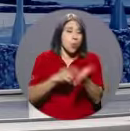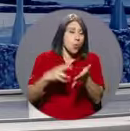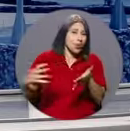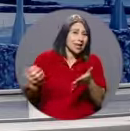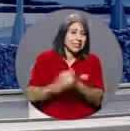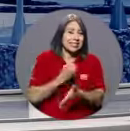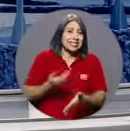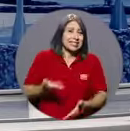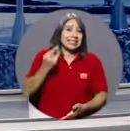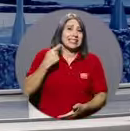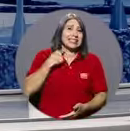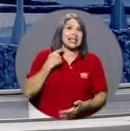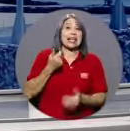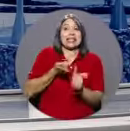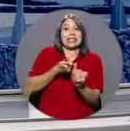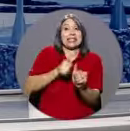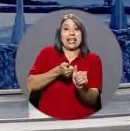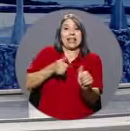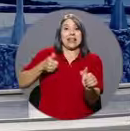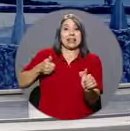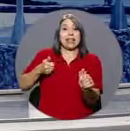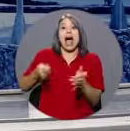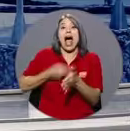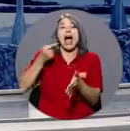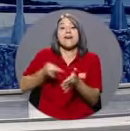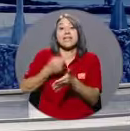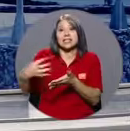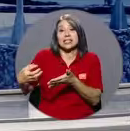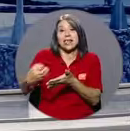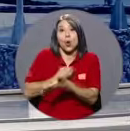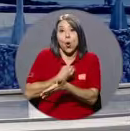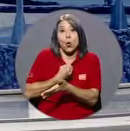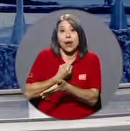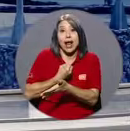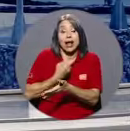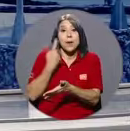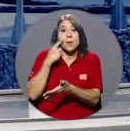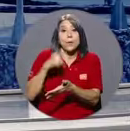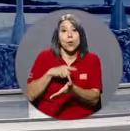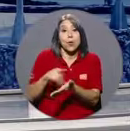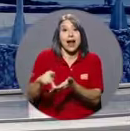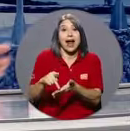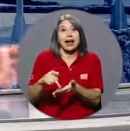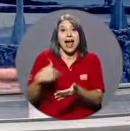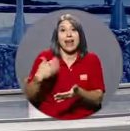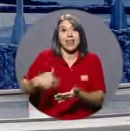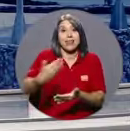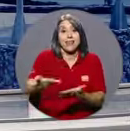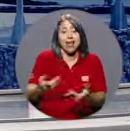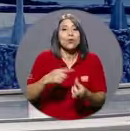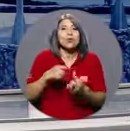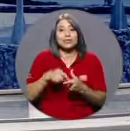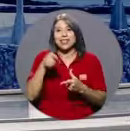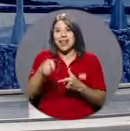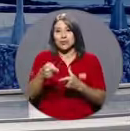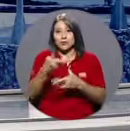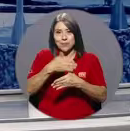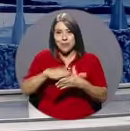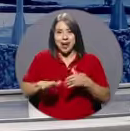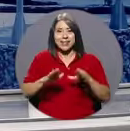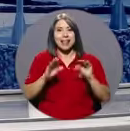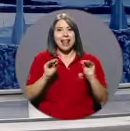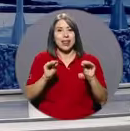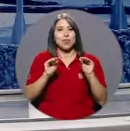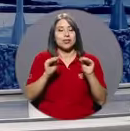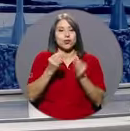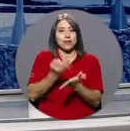atraso, incluso a veces te cobran comisión por pagar un día antes o por pagar adelantado, y eso parte efectivamente de esa educación